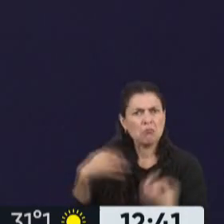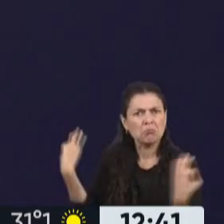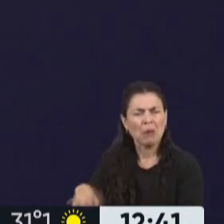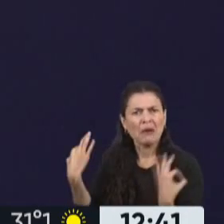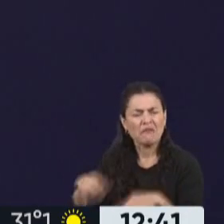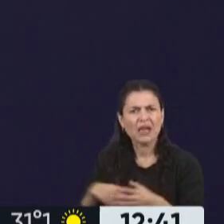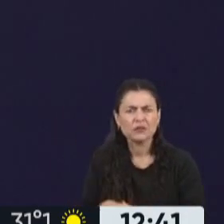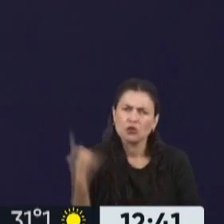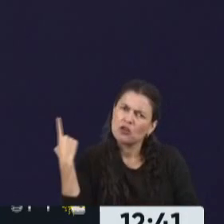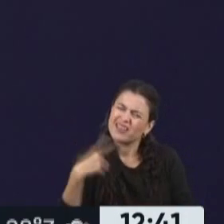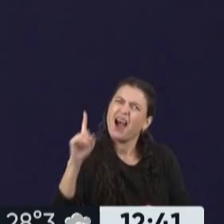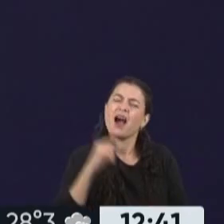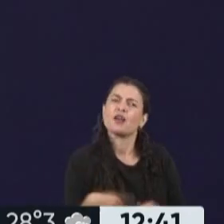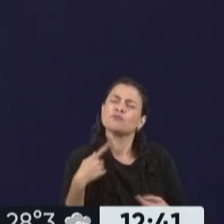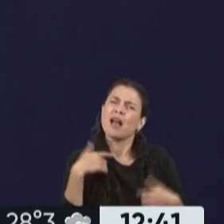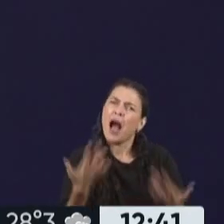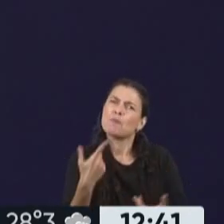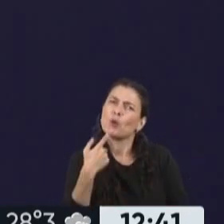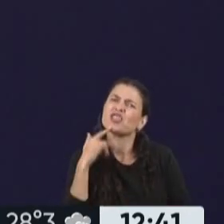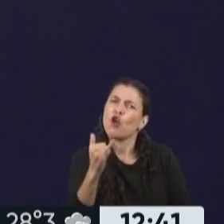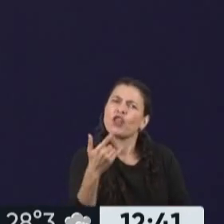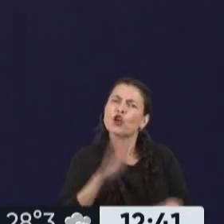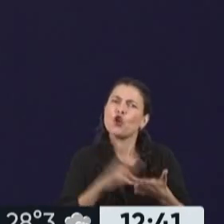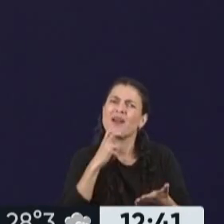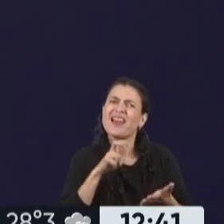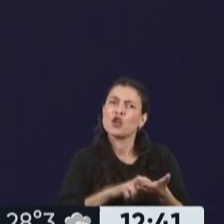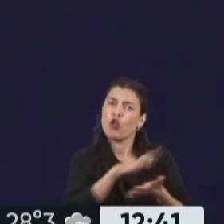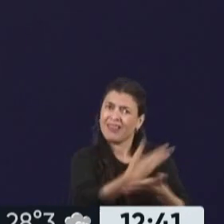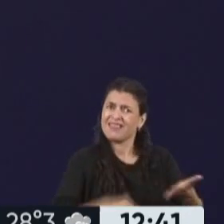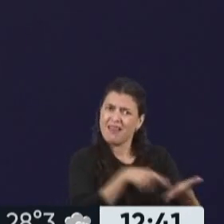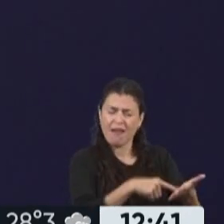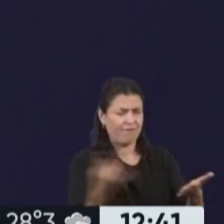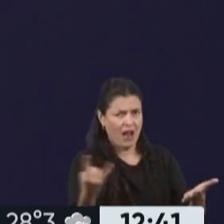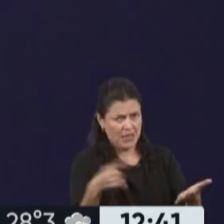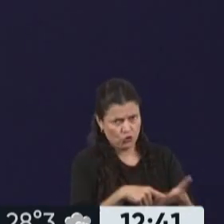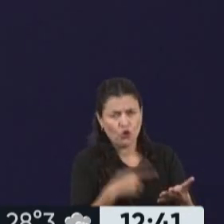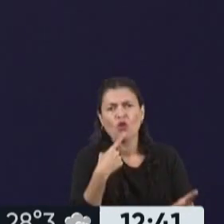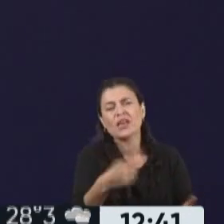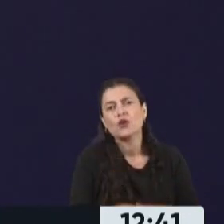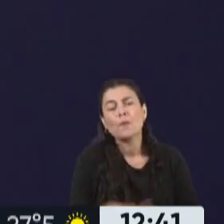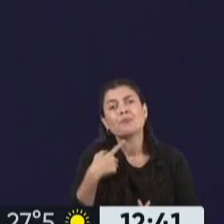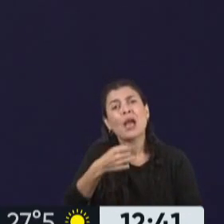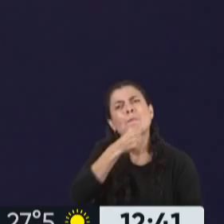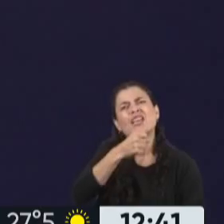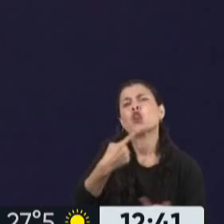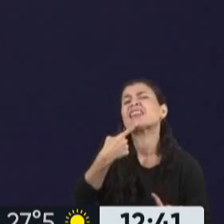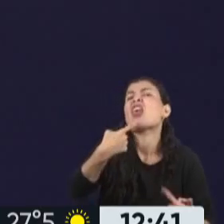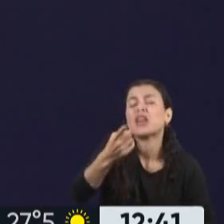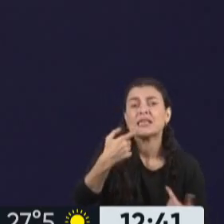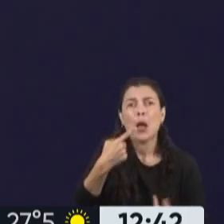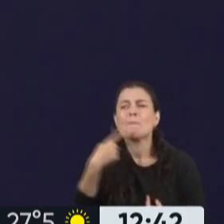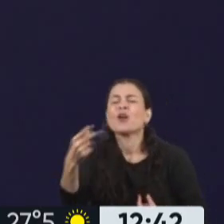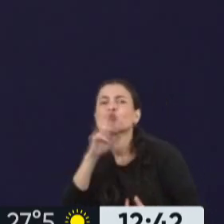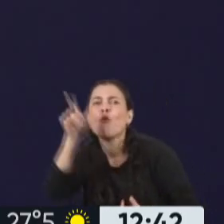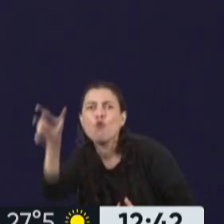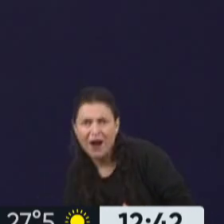Lo curioso, y por eso quiero comentar esta nota, es que el periodista consulta a las dos partes,